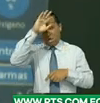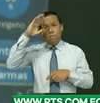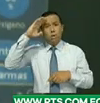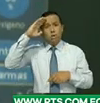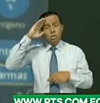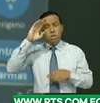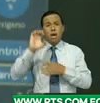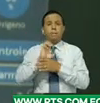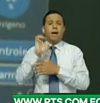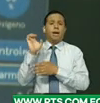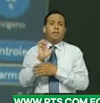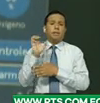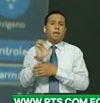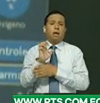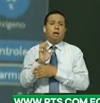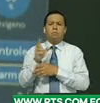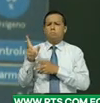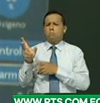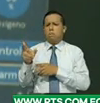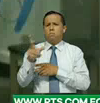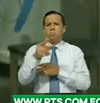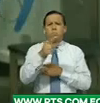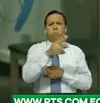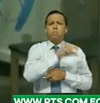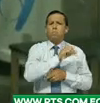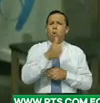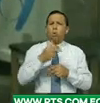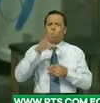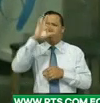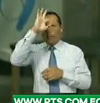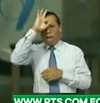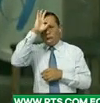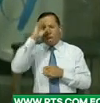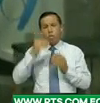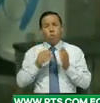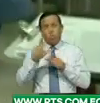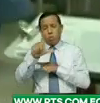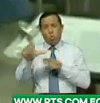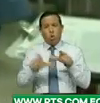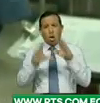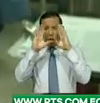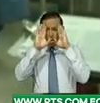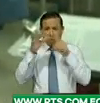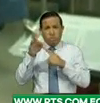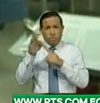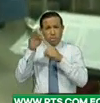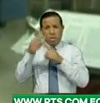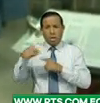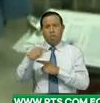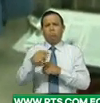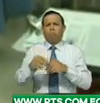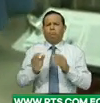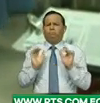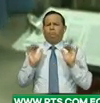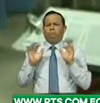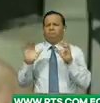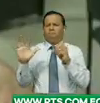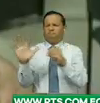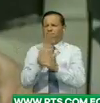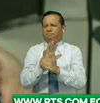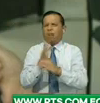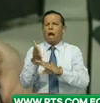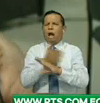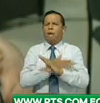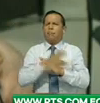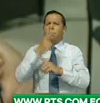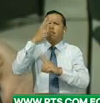situación es igual a la mayoría de los hospitales. Las unidades de cuidados intensivos aquí están llenas desde hace 2 meses. Sí, UCI